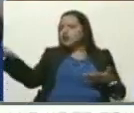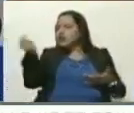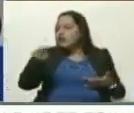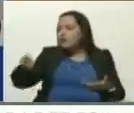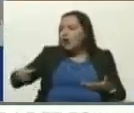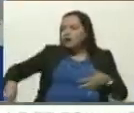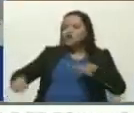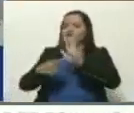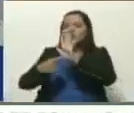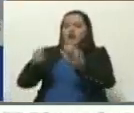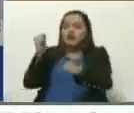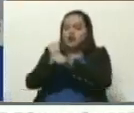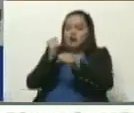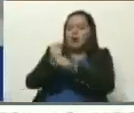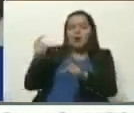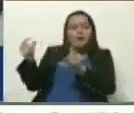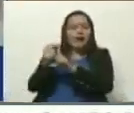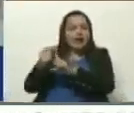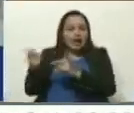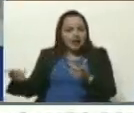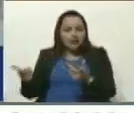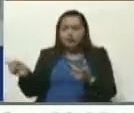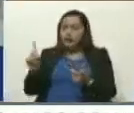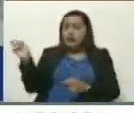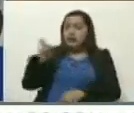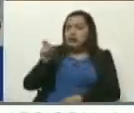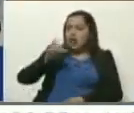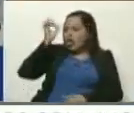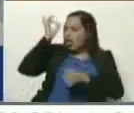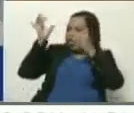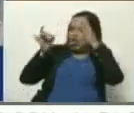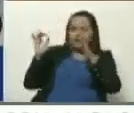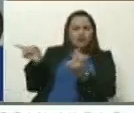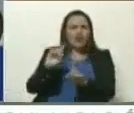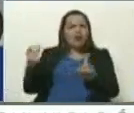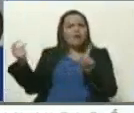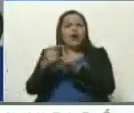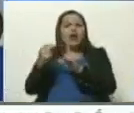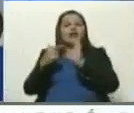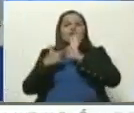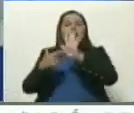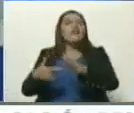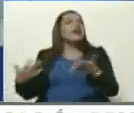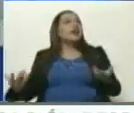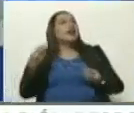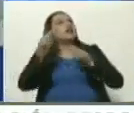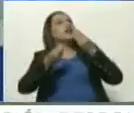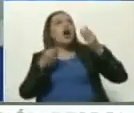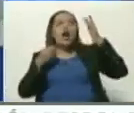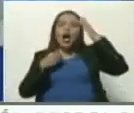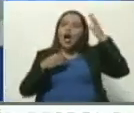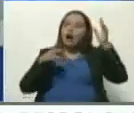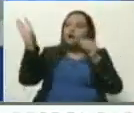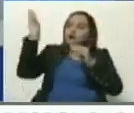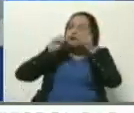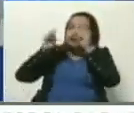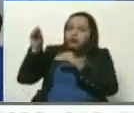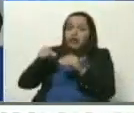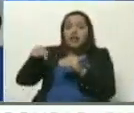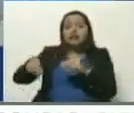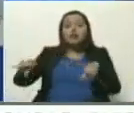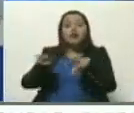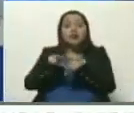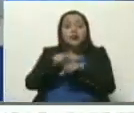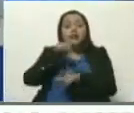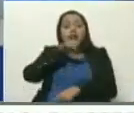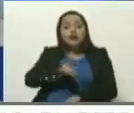en las palabras. Es decir, tú no necesitabas mucha creatividad porque en la palabra te dibujaba lo que ibas a colocar. Y creo que también eso era parte de su legado como